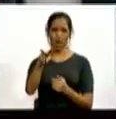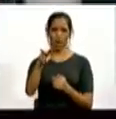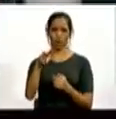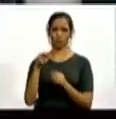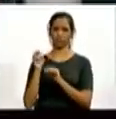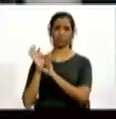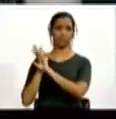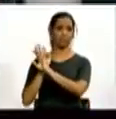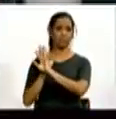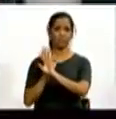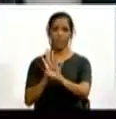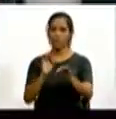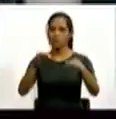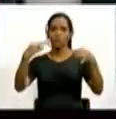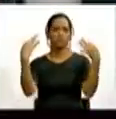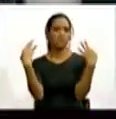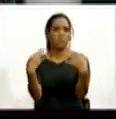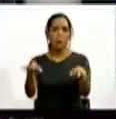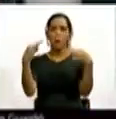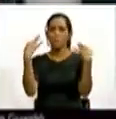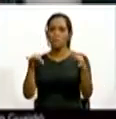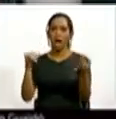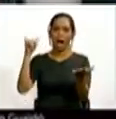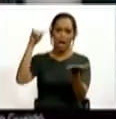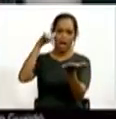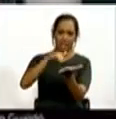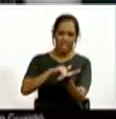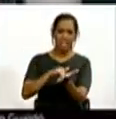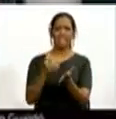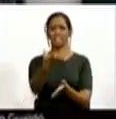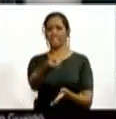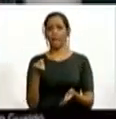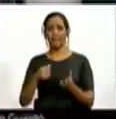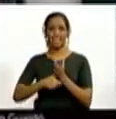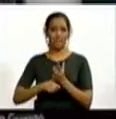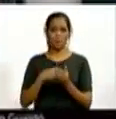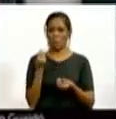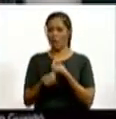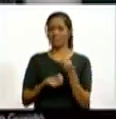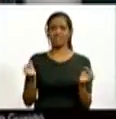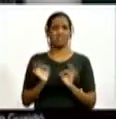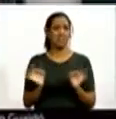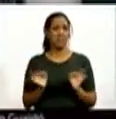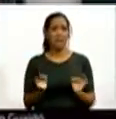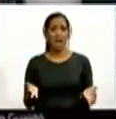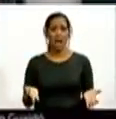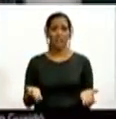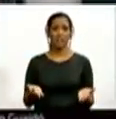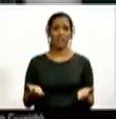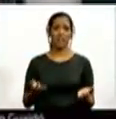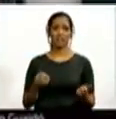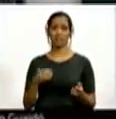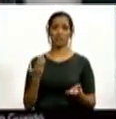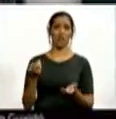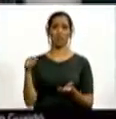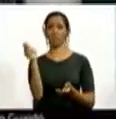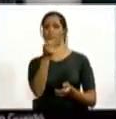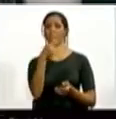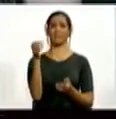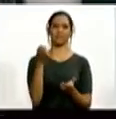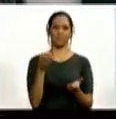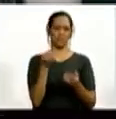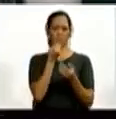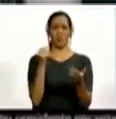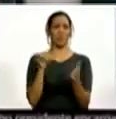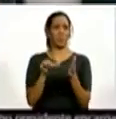como una persona más, le quitan la cédula, no hace nada, lo bypasean, o sea, yo decía, pero